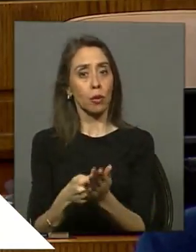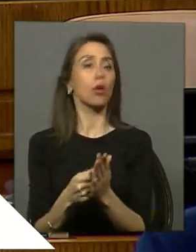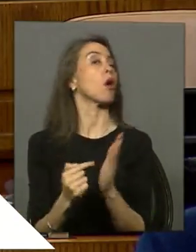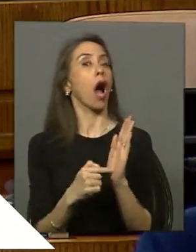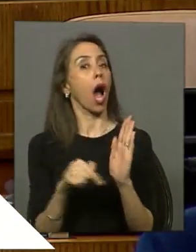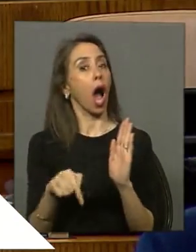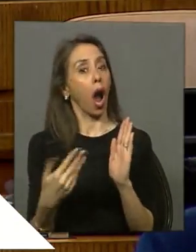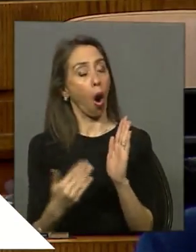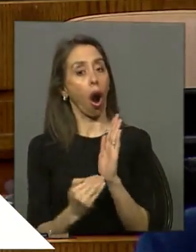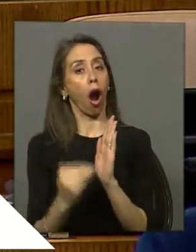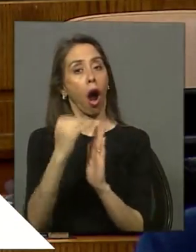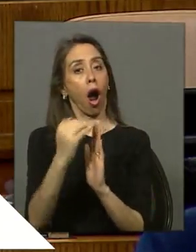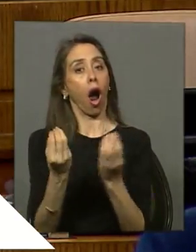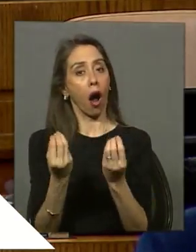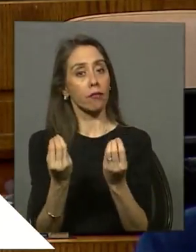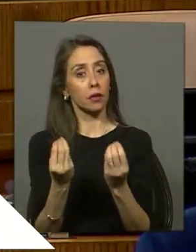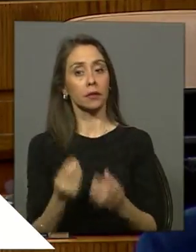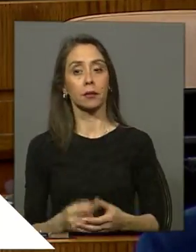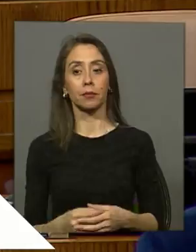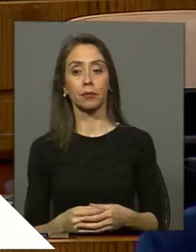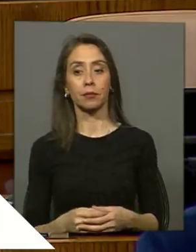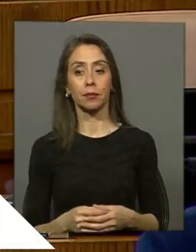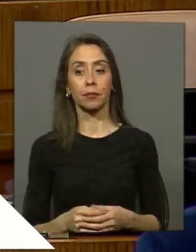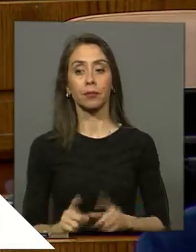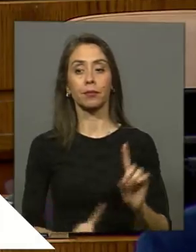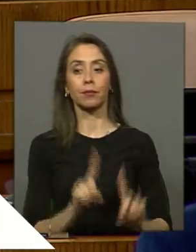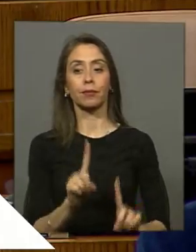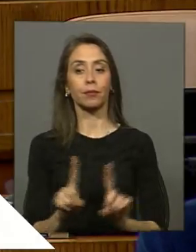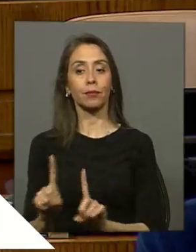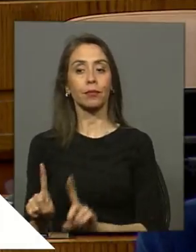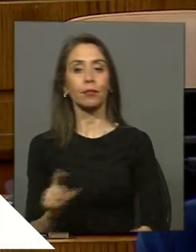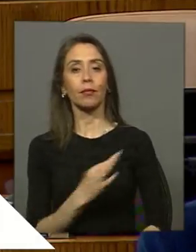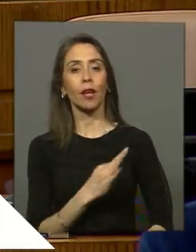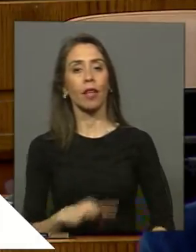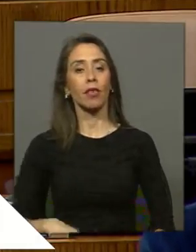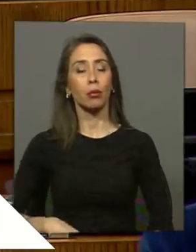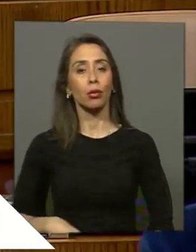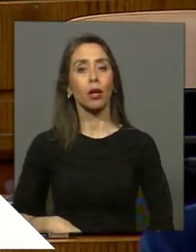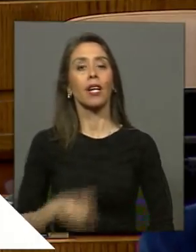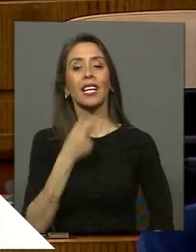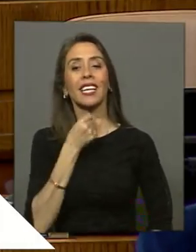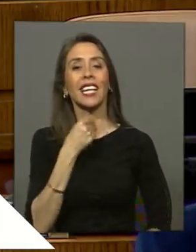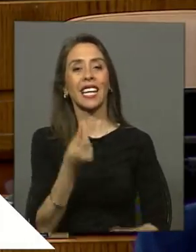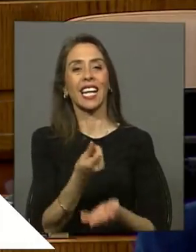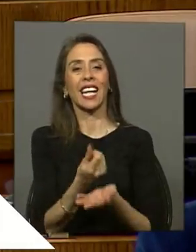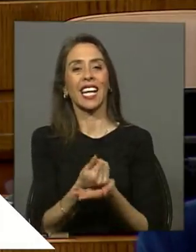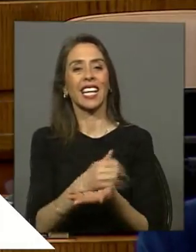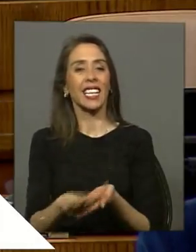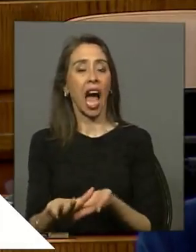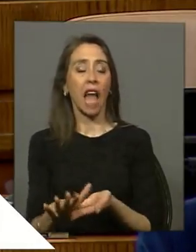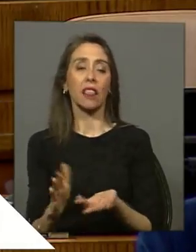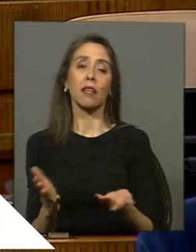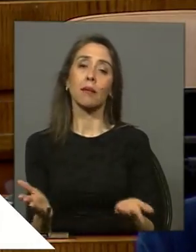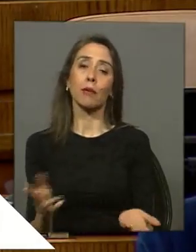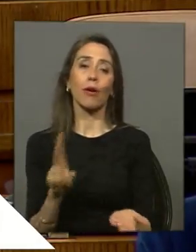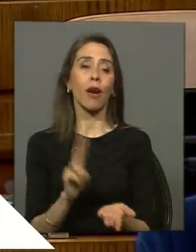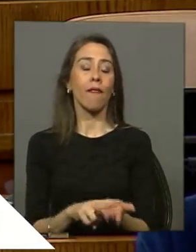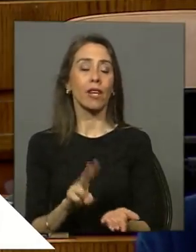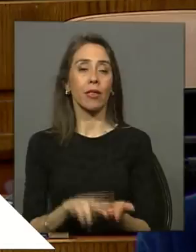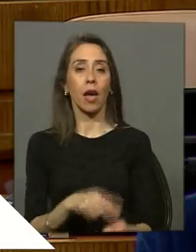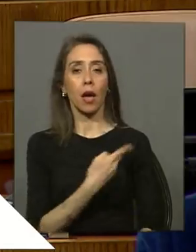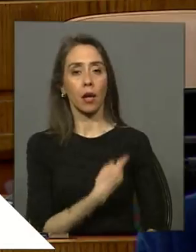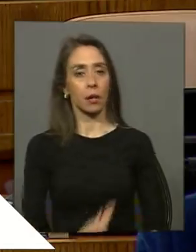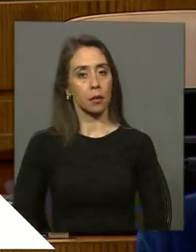que tenemos obviamente que hay algunos diputados que hubiesen querido gratuidad pero la verdad de las cosas presidente